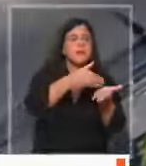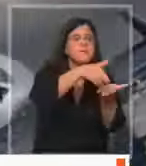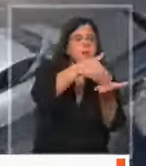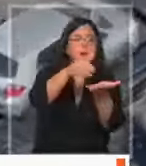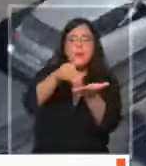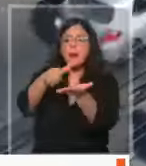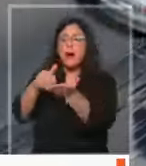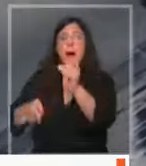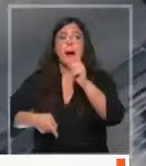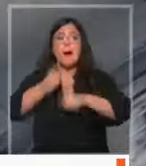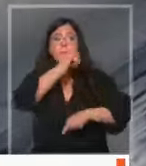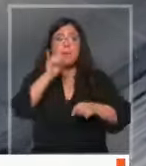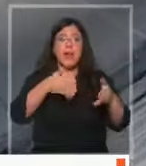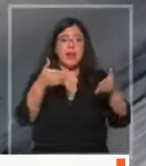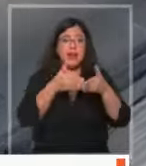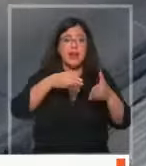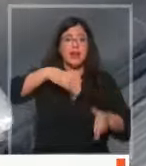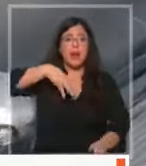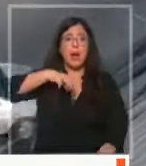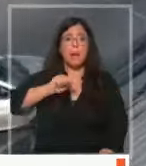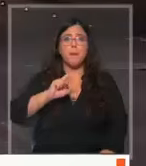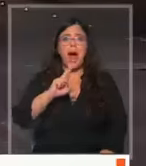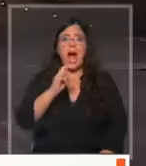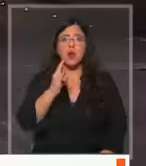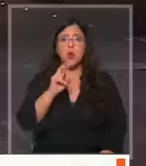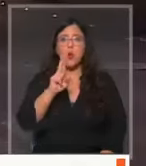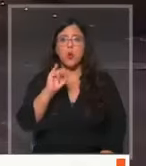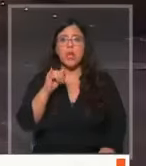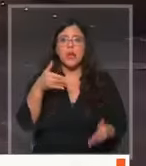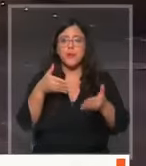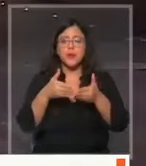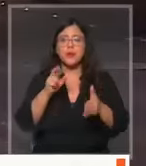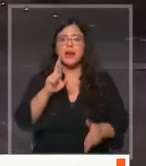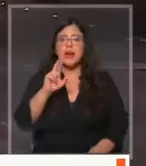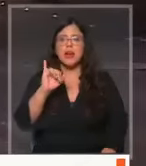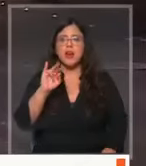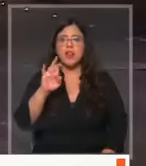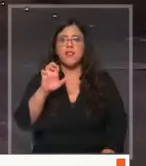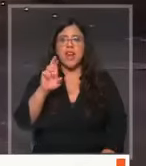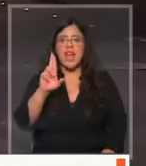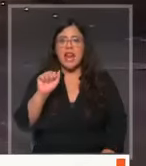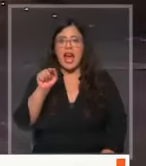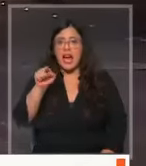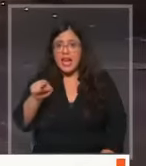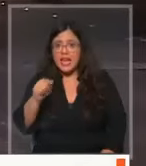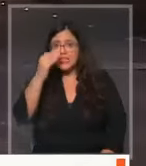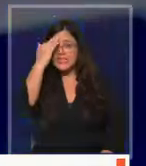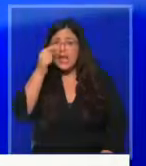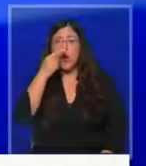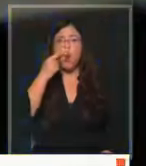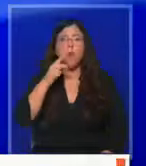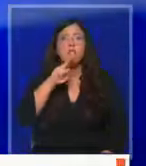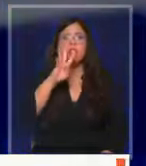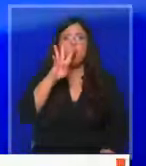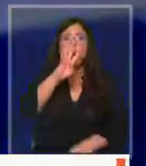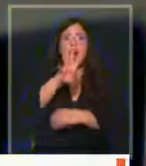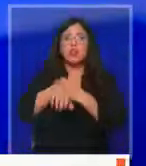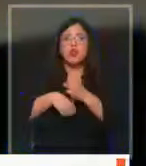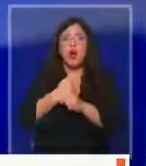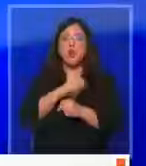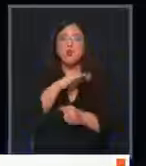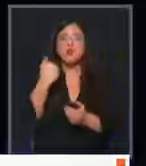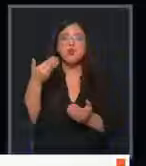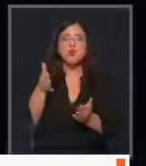la primera vez que la esquina de Maruri con Rivera se escuchó en los medios de comunicación. Ese día, un hombre de 24 años fue asesinado